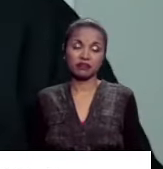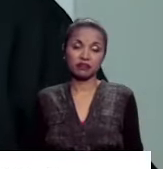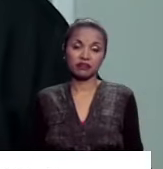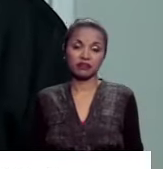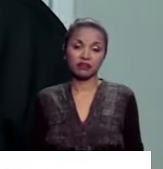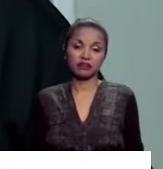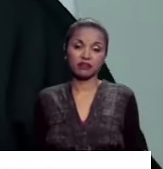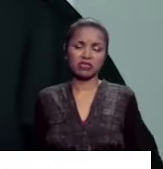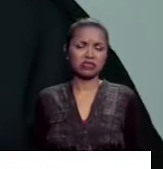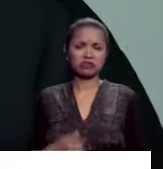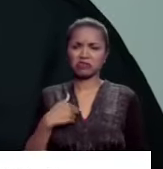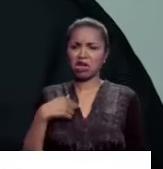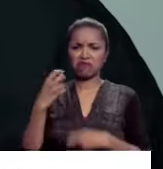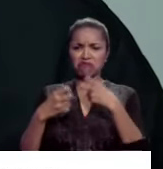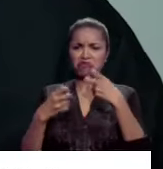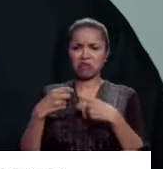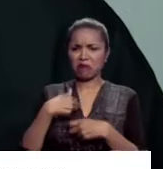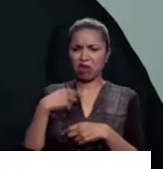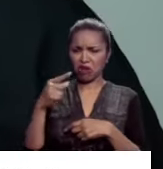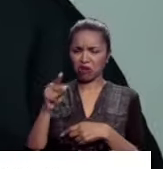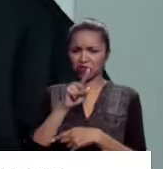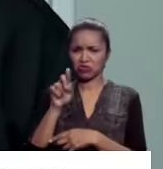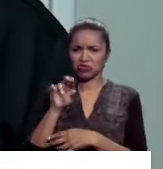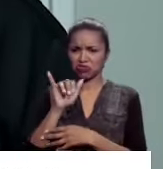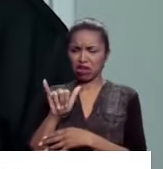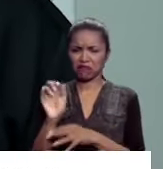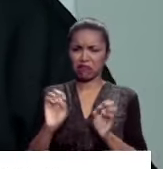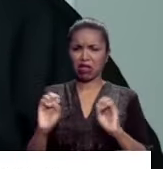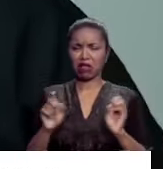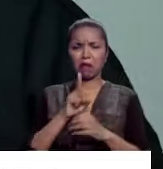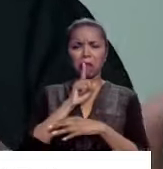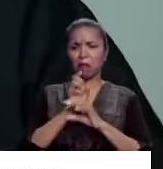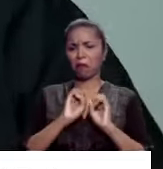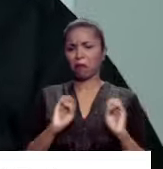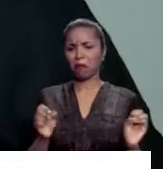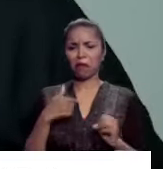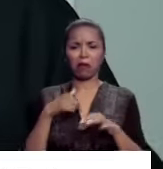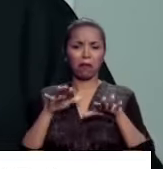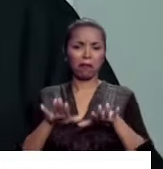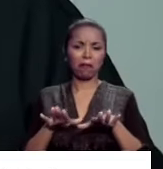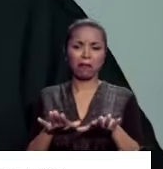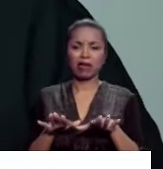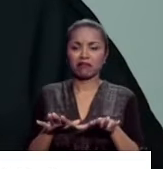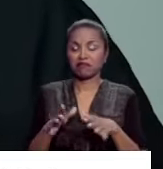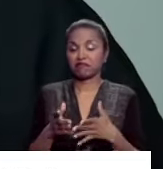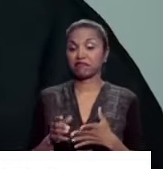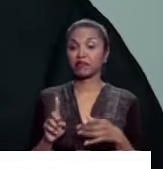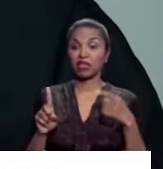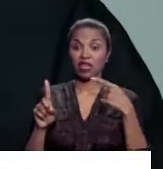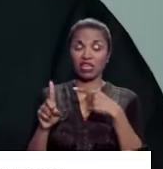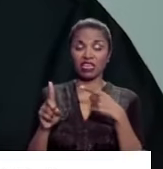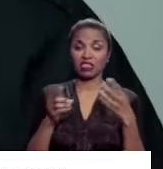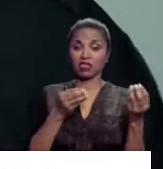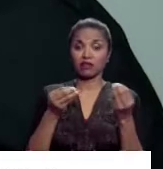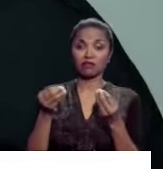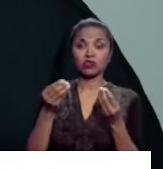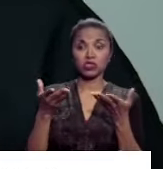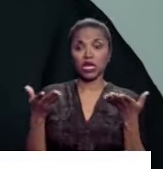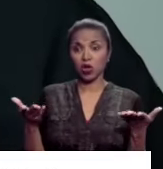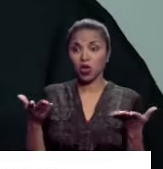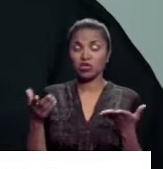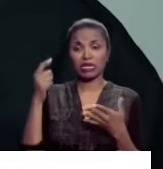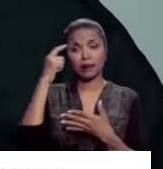No, conmigo no tiene ningún frente abierto. Yo no le voy a contestar nada a la diputada Zulay Rodríguez. Yo creo que ella bastante preocupación tiene en este